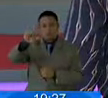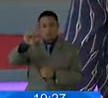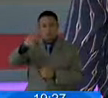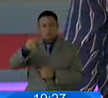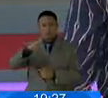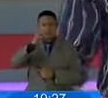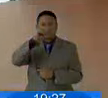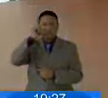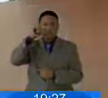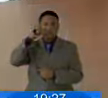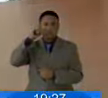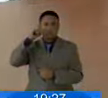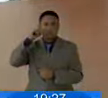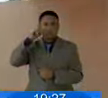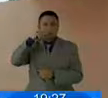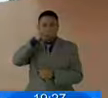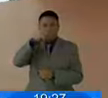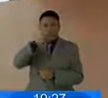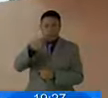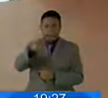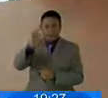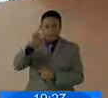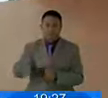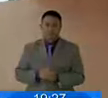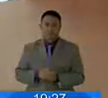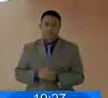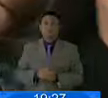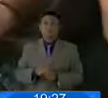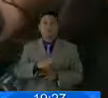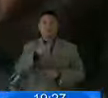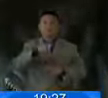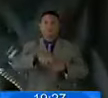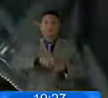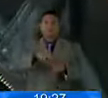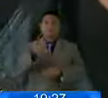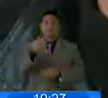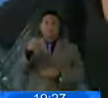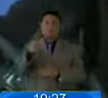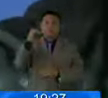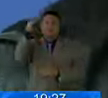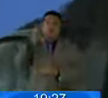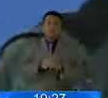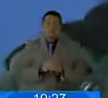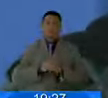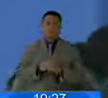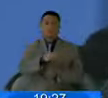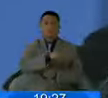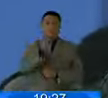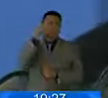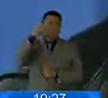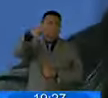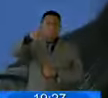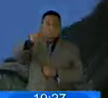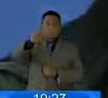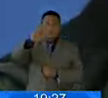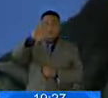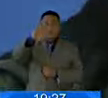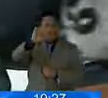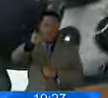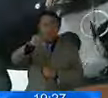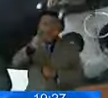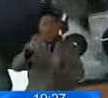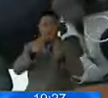Sucumbíos. Los minutos avanzaban y sentada en un sofá en el cuarto piso de la DINASED estaba doña Marta en compañía de varios